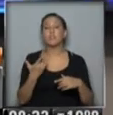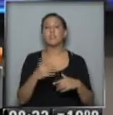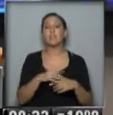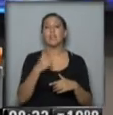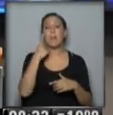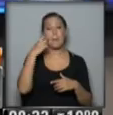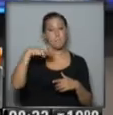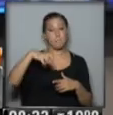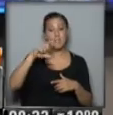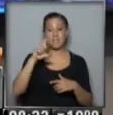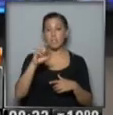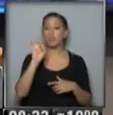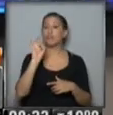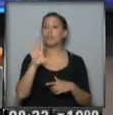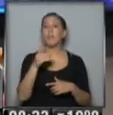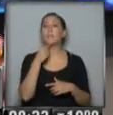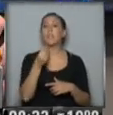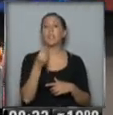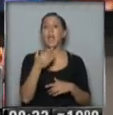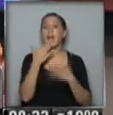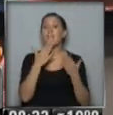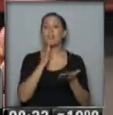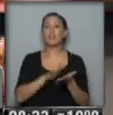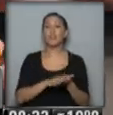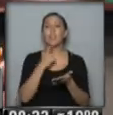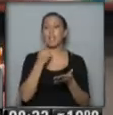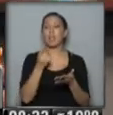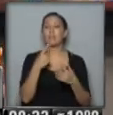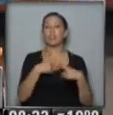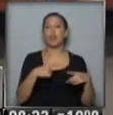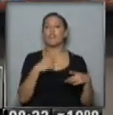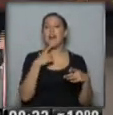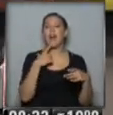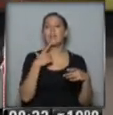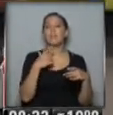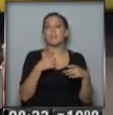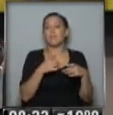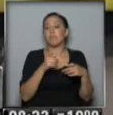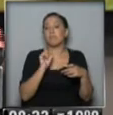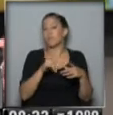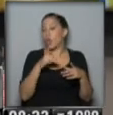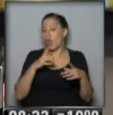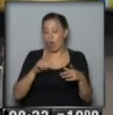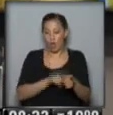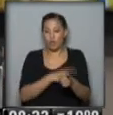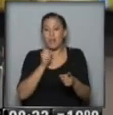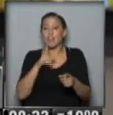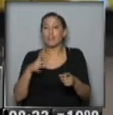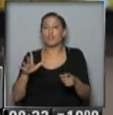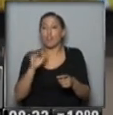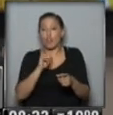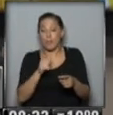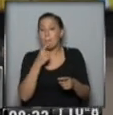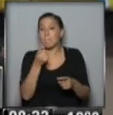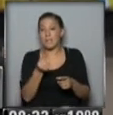el ipc solamente predica sobre una canasta de bienes y servicios al consumidor justamente